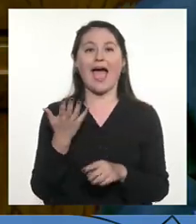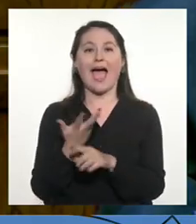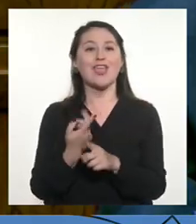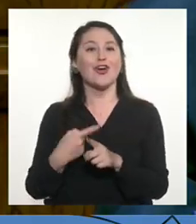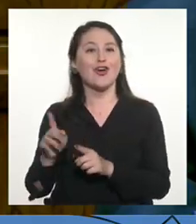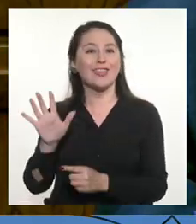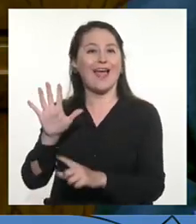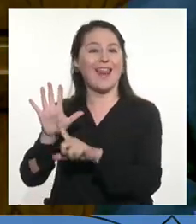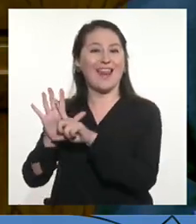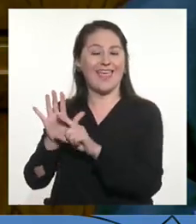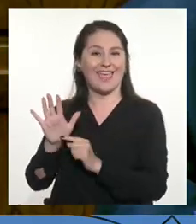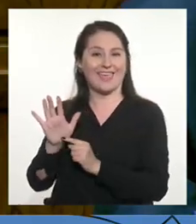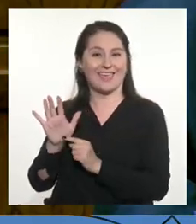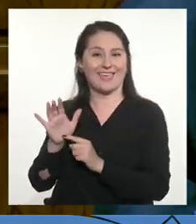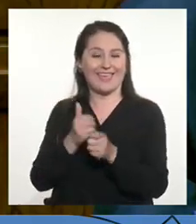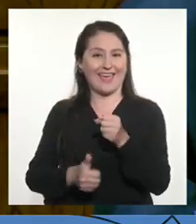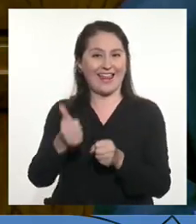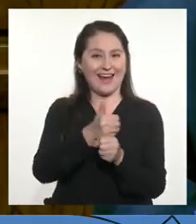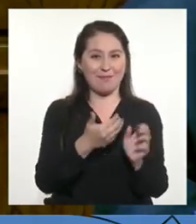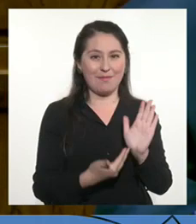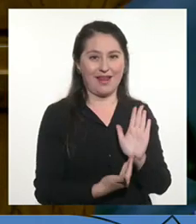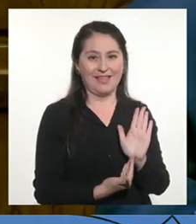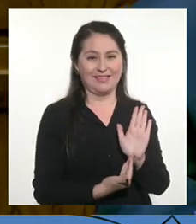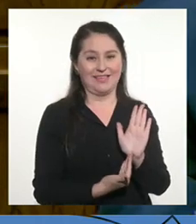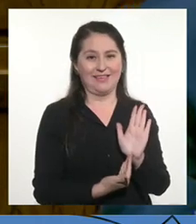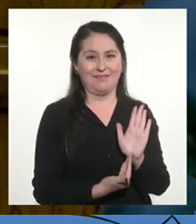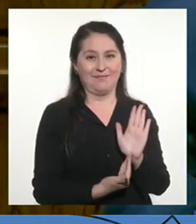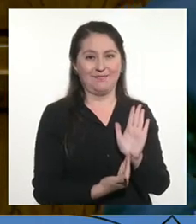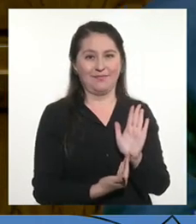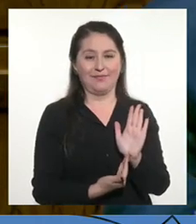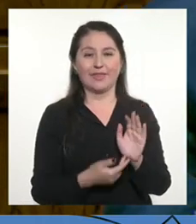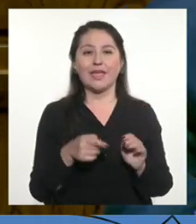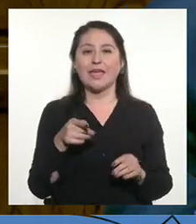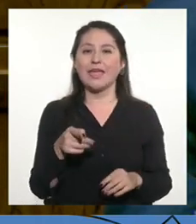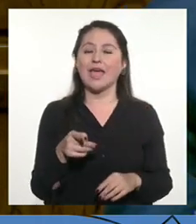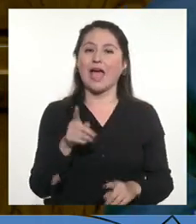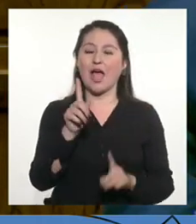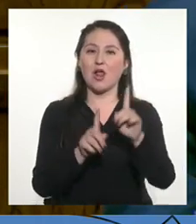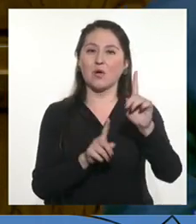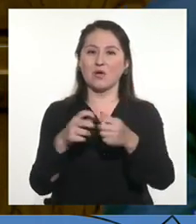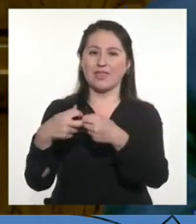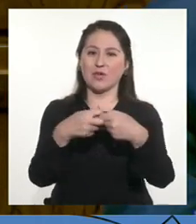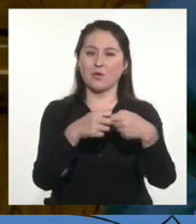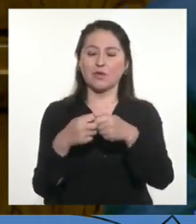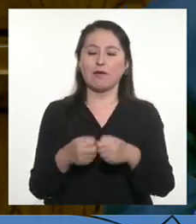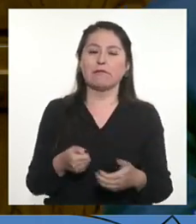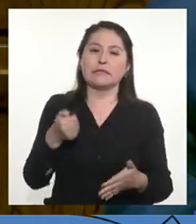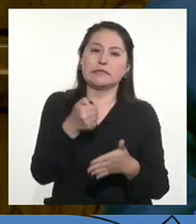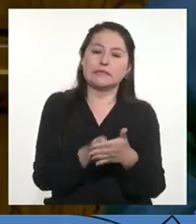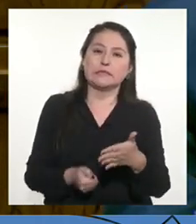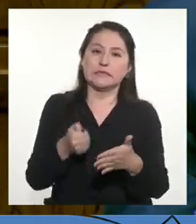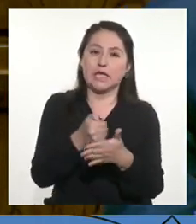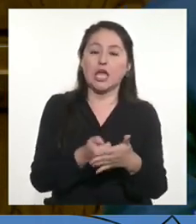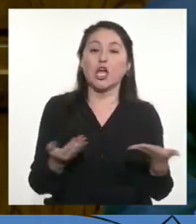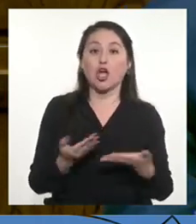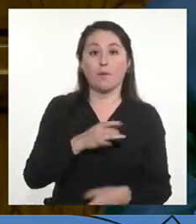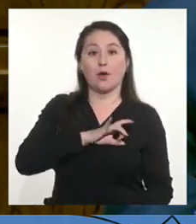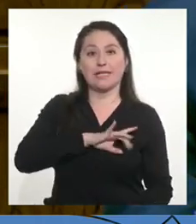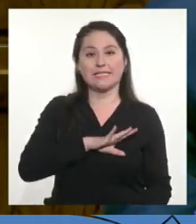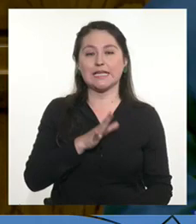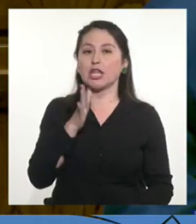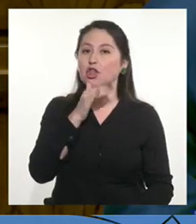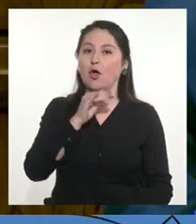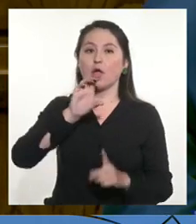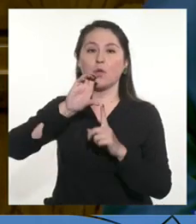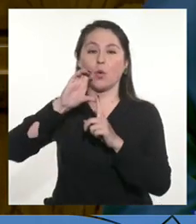fuentes de incertezas y a todos nos tocó en algún momento dado discutir y luchar contra esta lógica y como en chile no tenemos una cultura